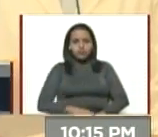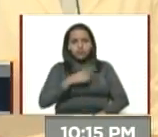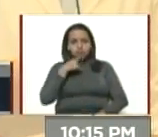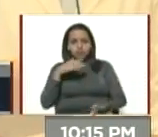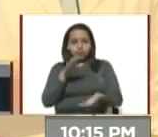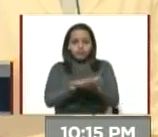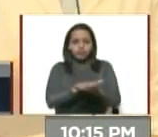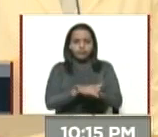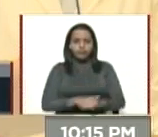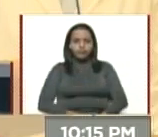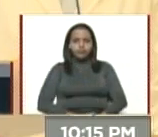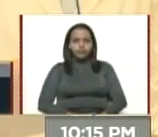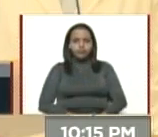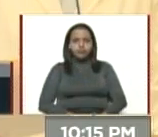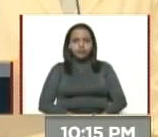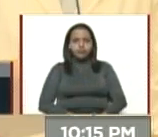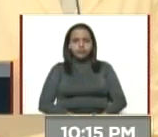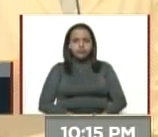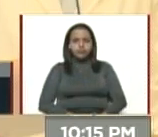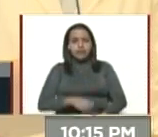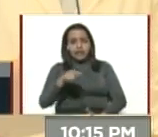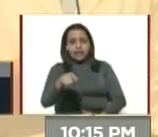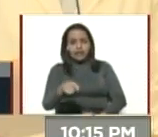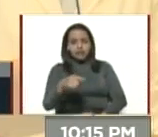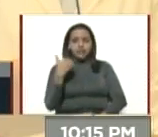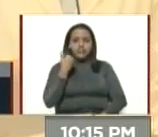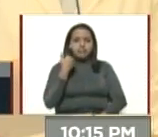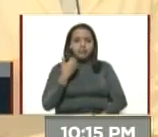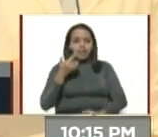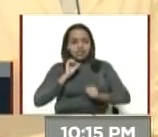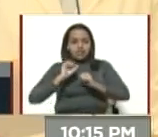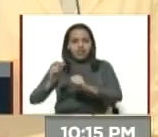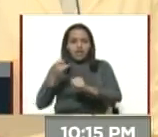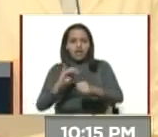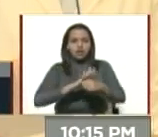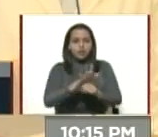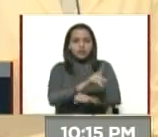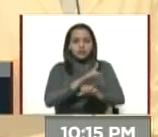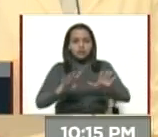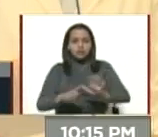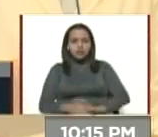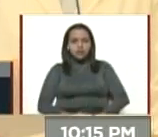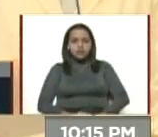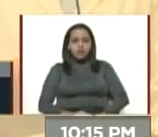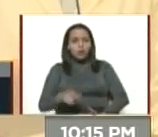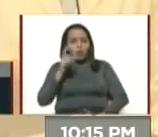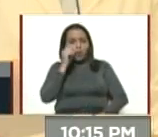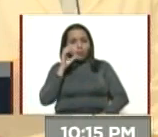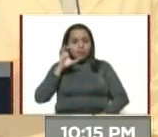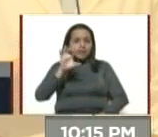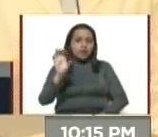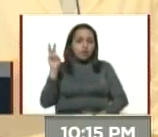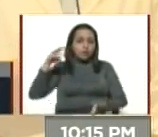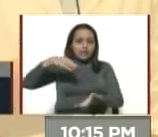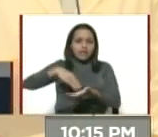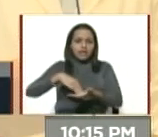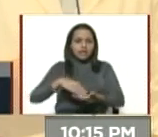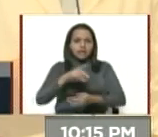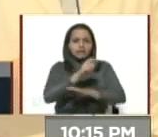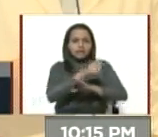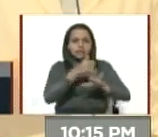fallecido en esta lucha contra el COVID-19 es un señor del estado Miranda, de Latillo, de